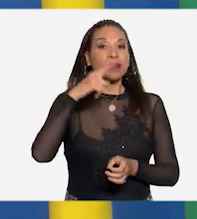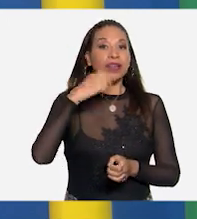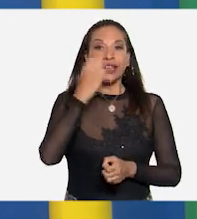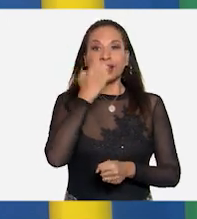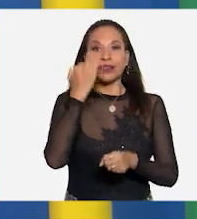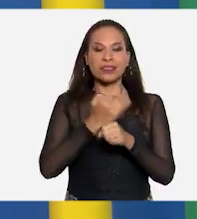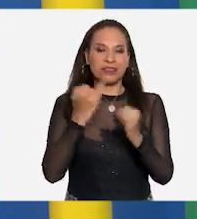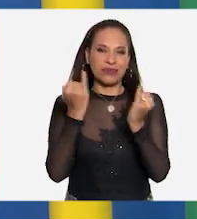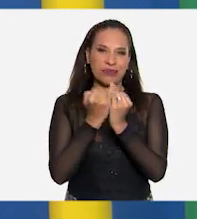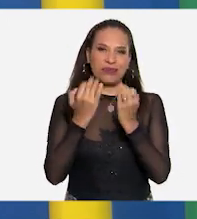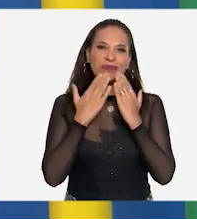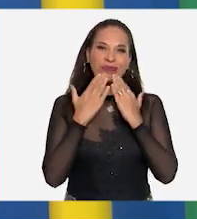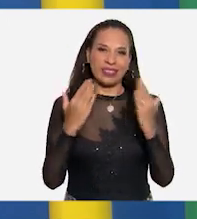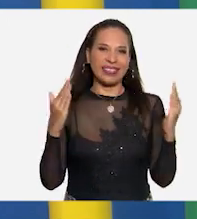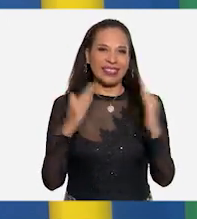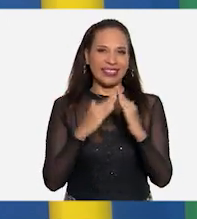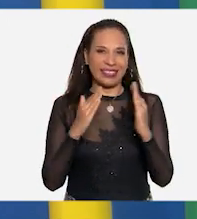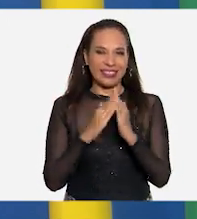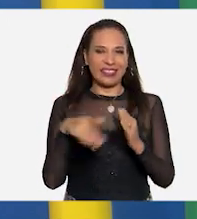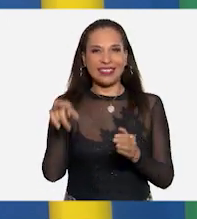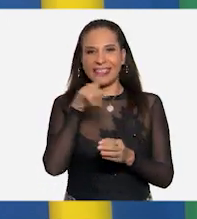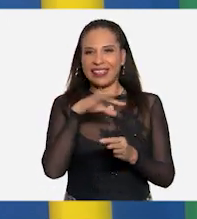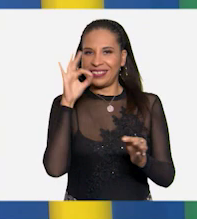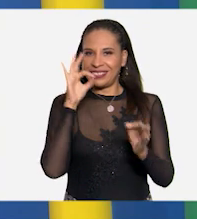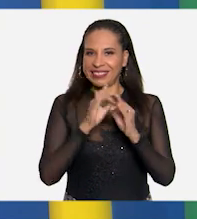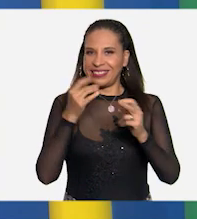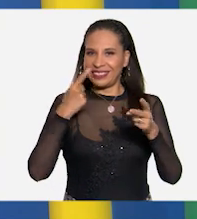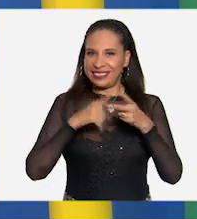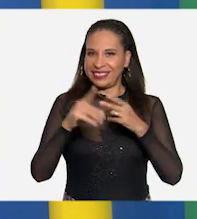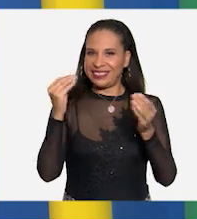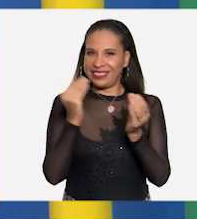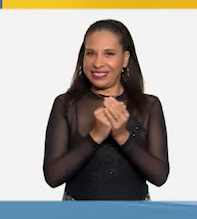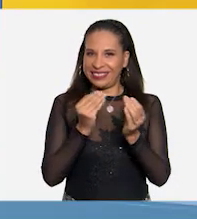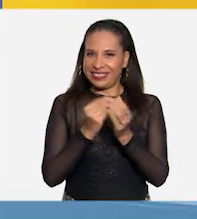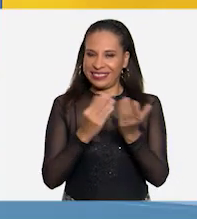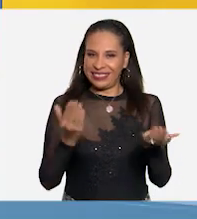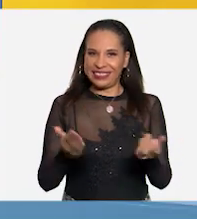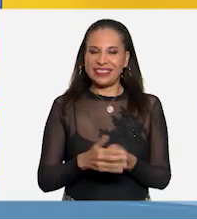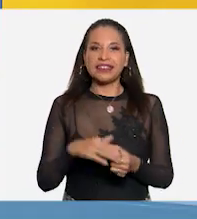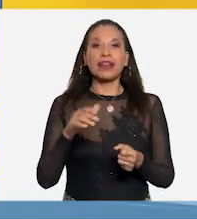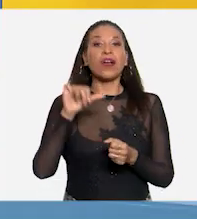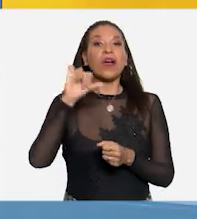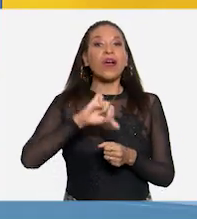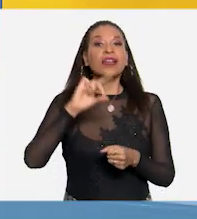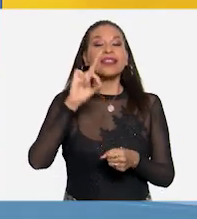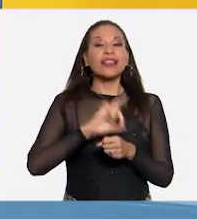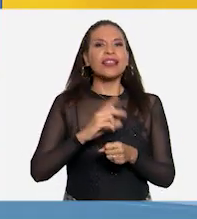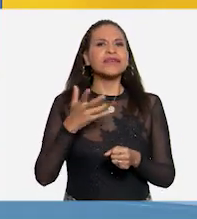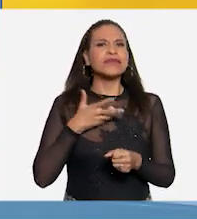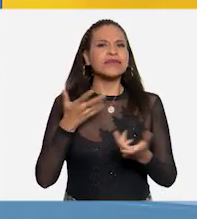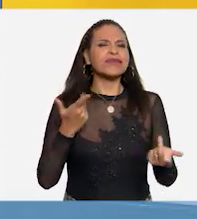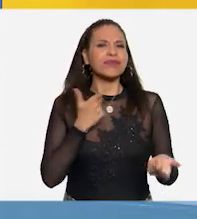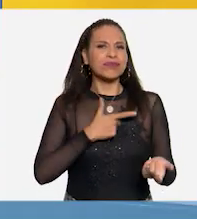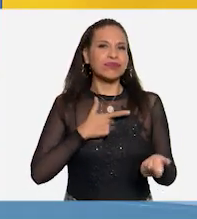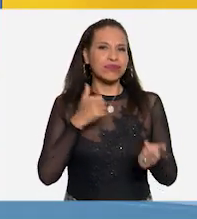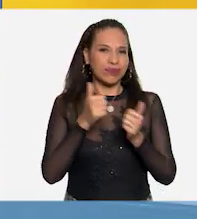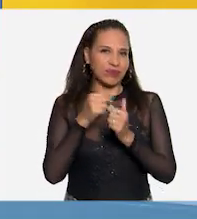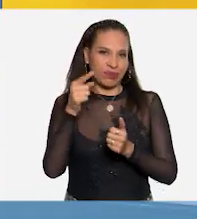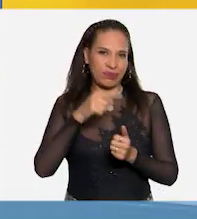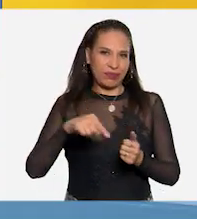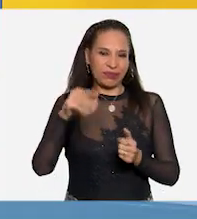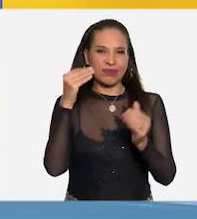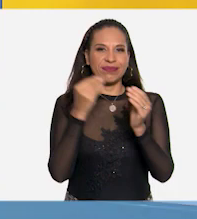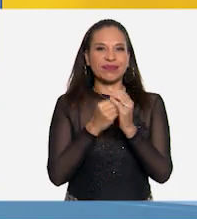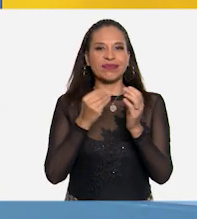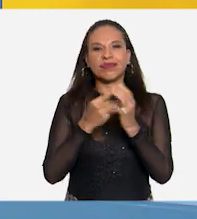estudiantes también se encuentren muy bien en su casa y ya súper listos para iniciar esta clase. Exactamente, porque el día de hoy vamos a tener el gusto de estar con ustedes en